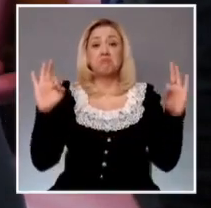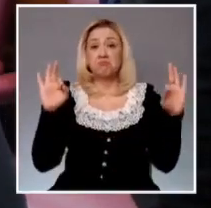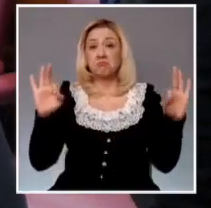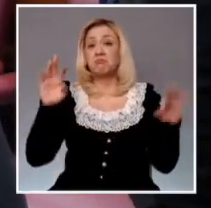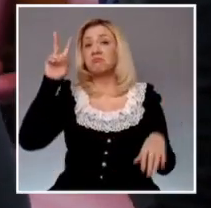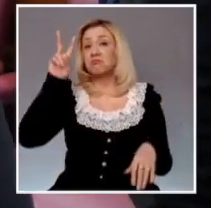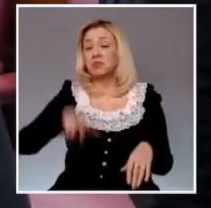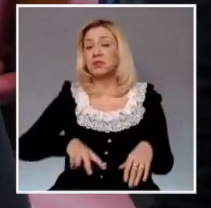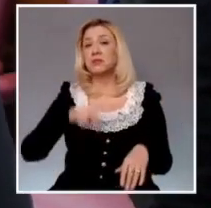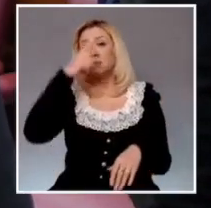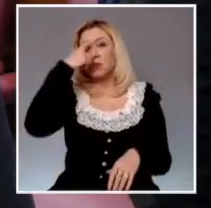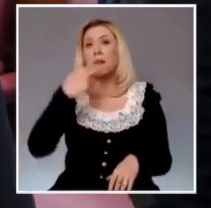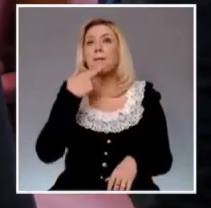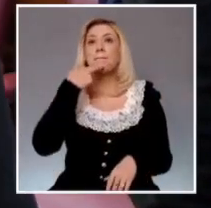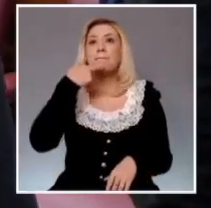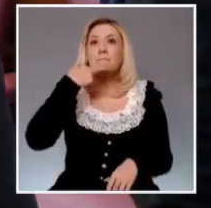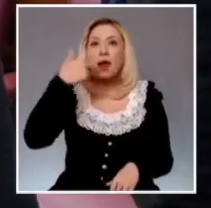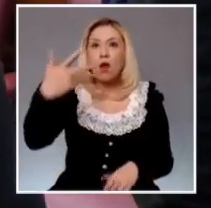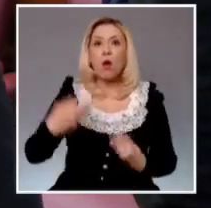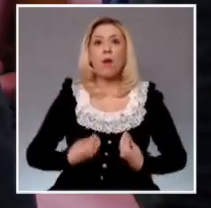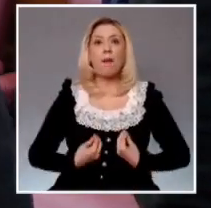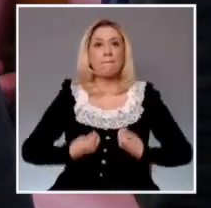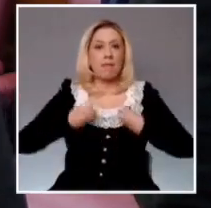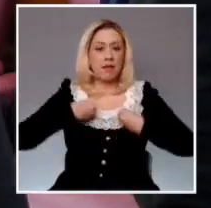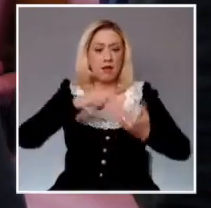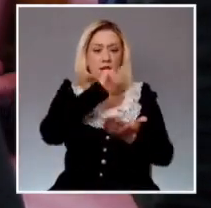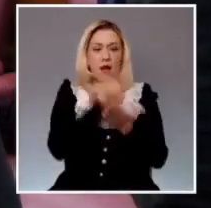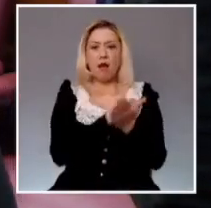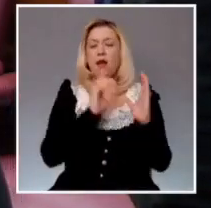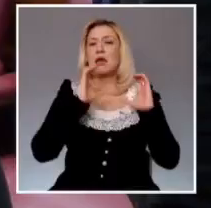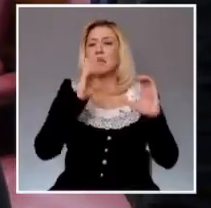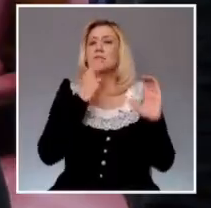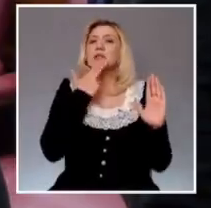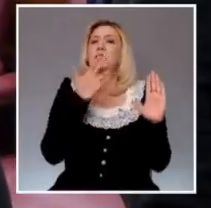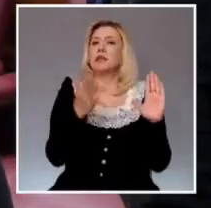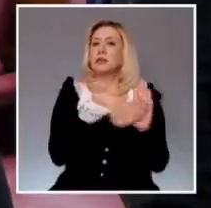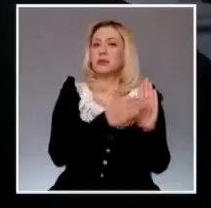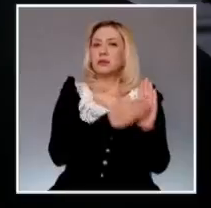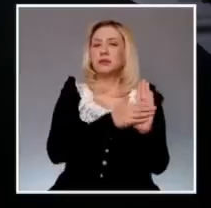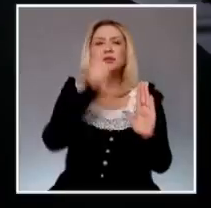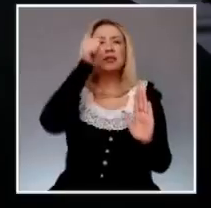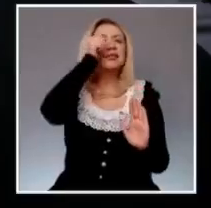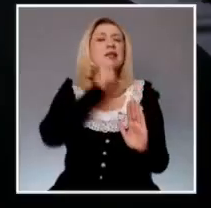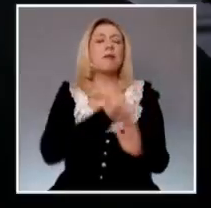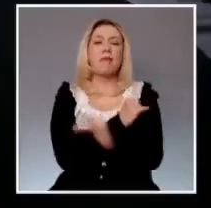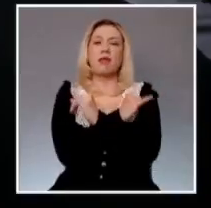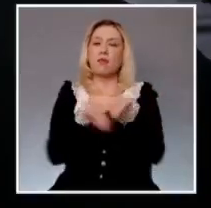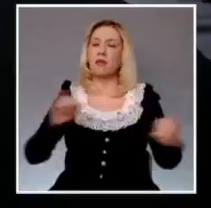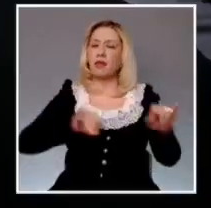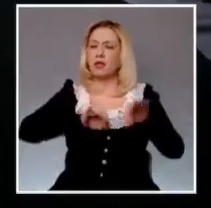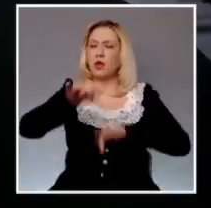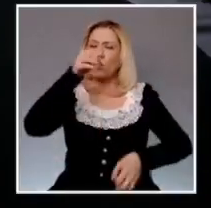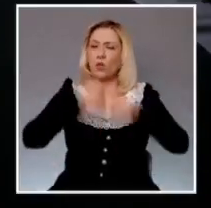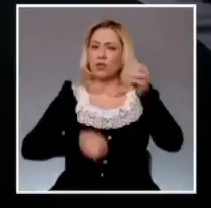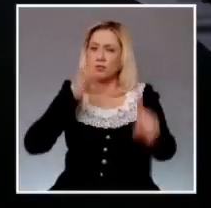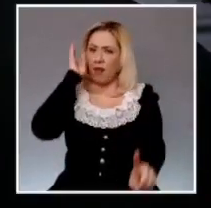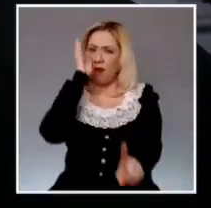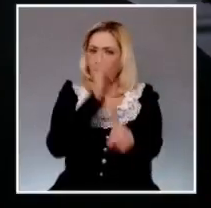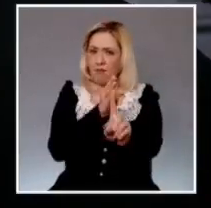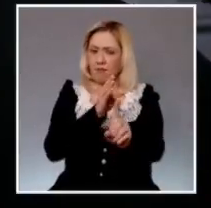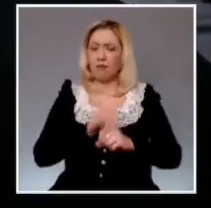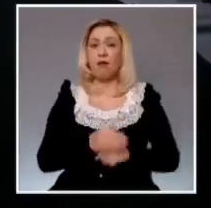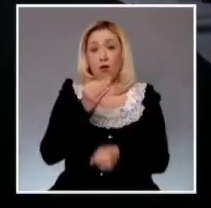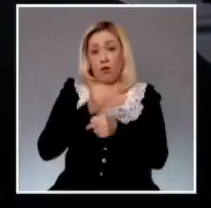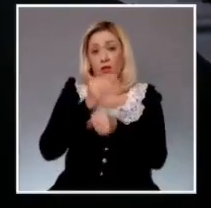a preservar el Estado de Derecho en nuestro país y a buscar siempre la independencia judicial. Y lo que hoy acabamos de escuchar es